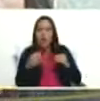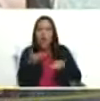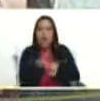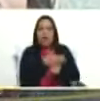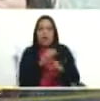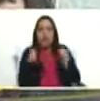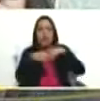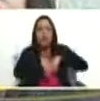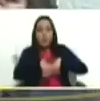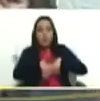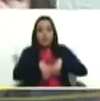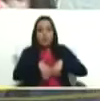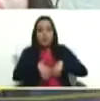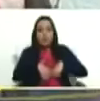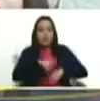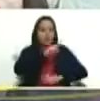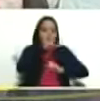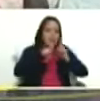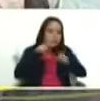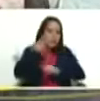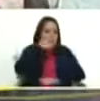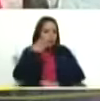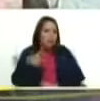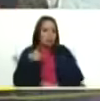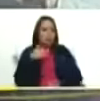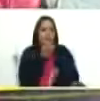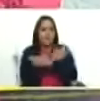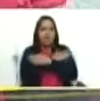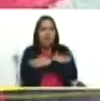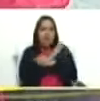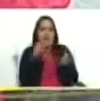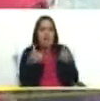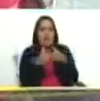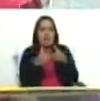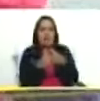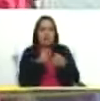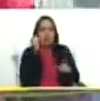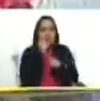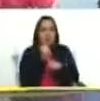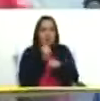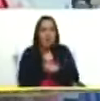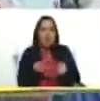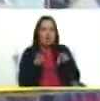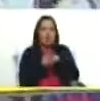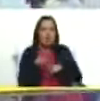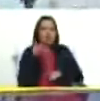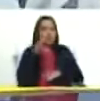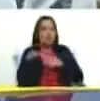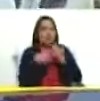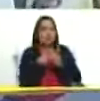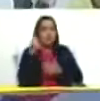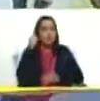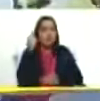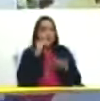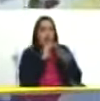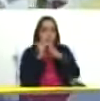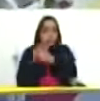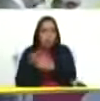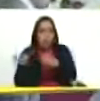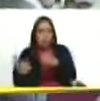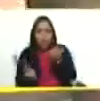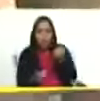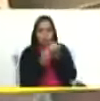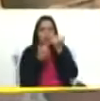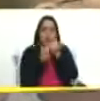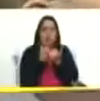Popular. Realmente felicito a todo el equipo de trabajo, igual a todos los comuneros y comuneras que hoy nos acompañan, que